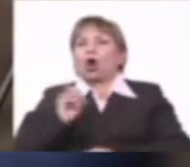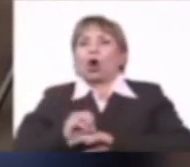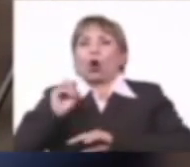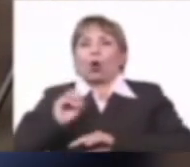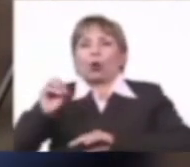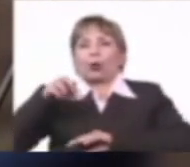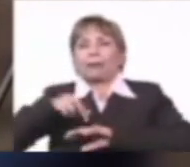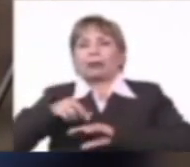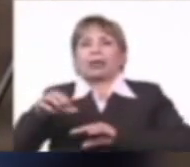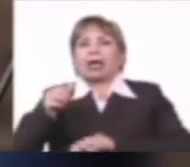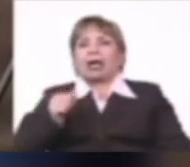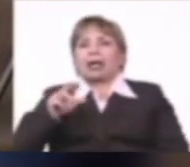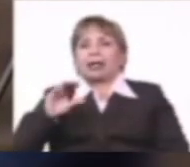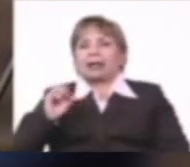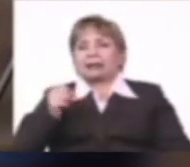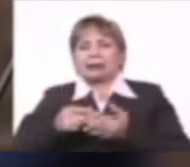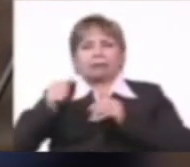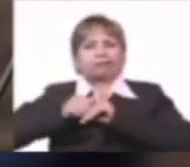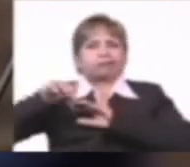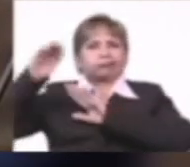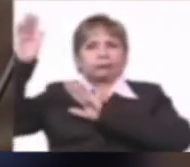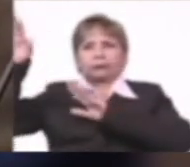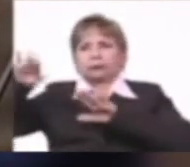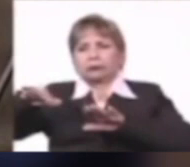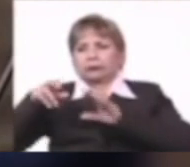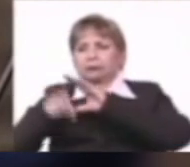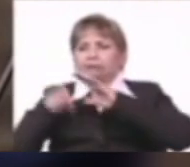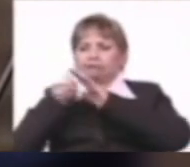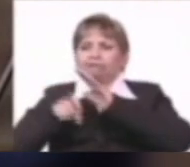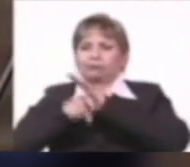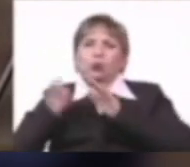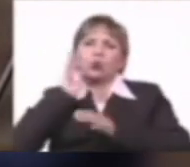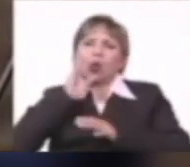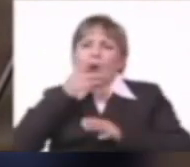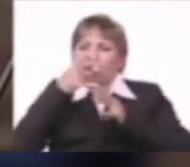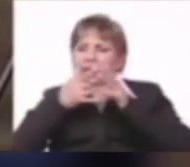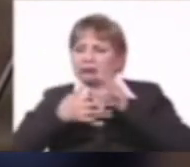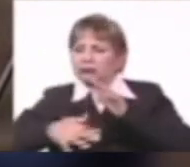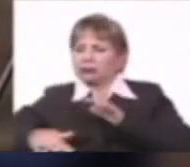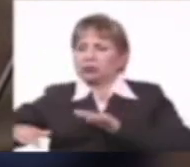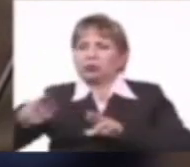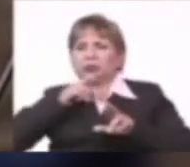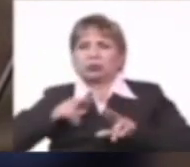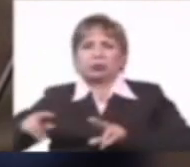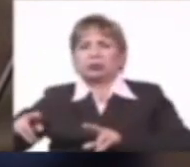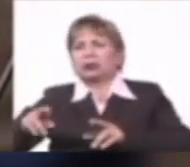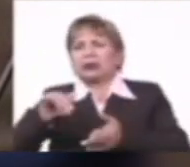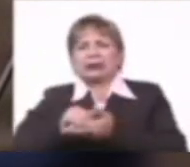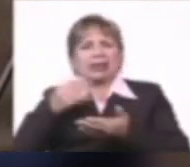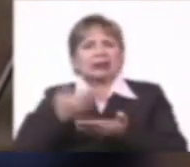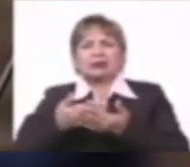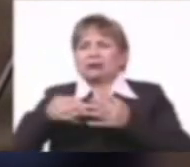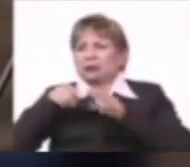de la unidad minera Arasi, ubicada en la parte alta de la cuenca de Llallimayo. El vertimiento de los componentes lixiviados a través de los subdrenajes